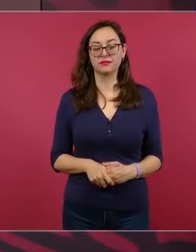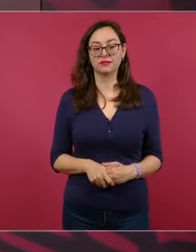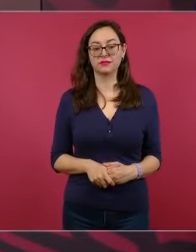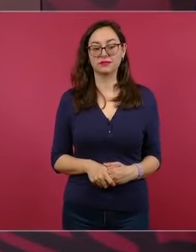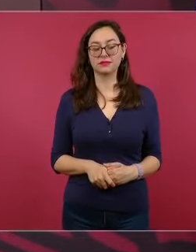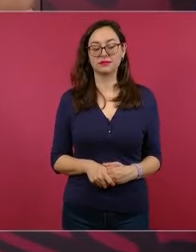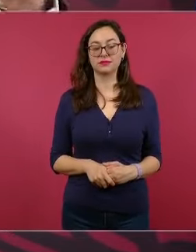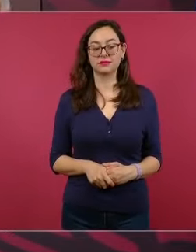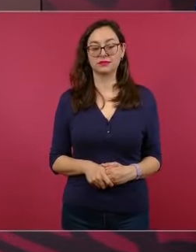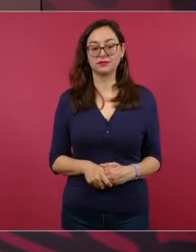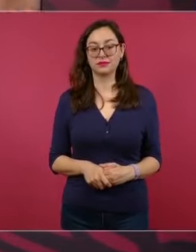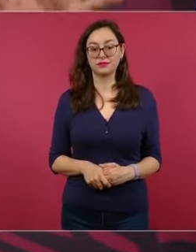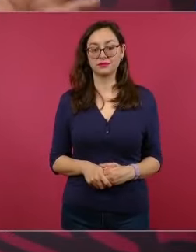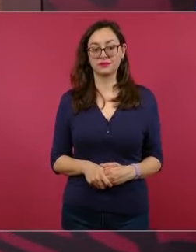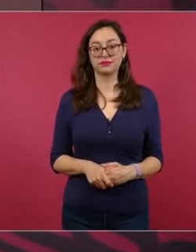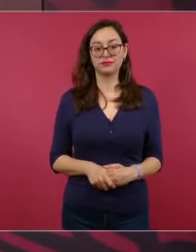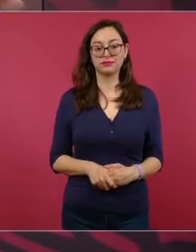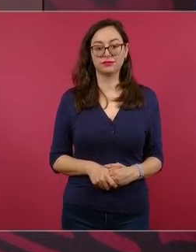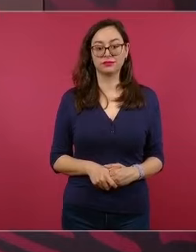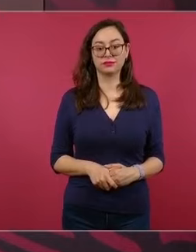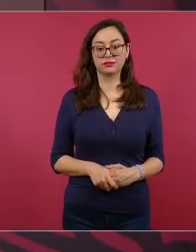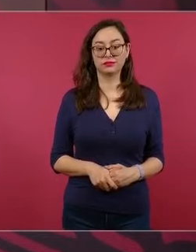otro quieren